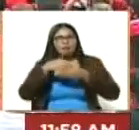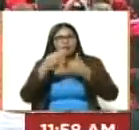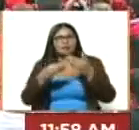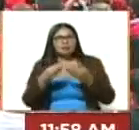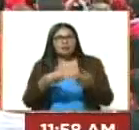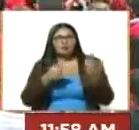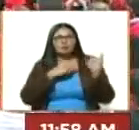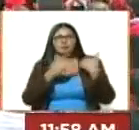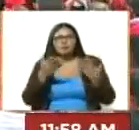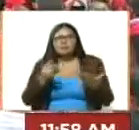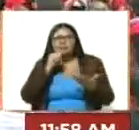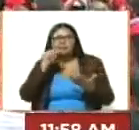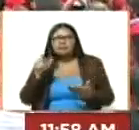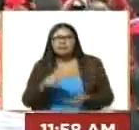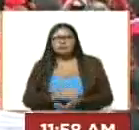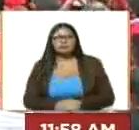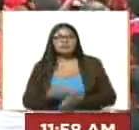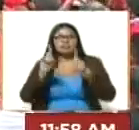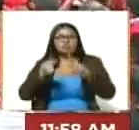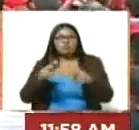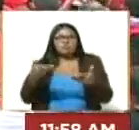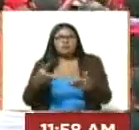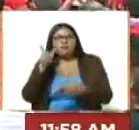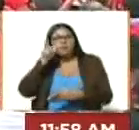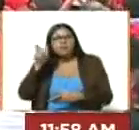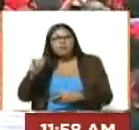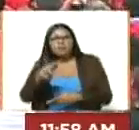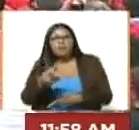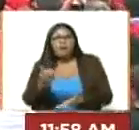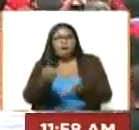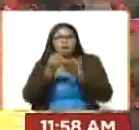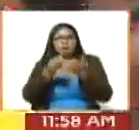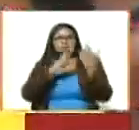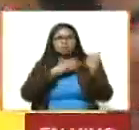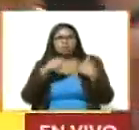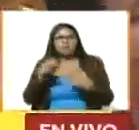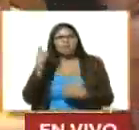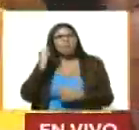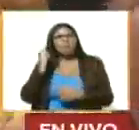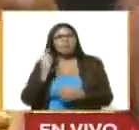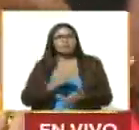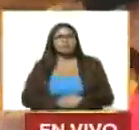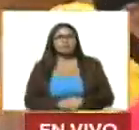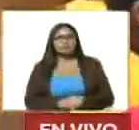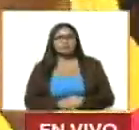fueron decididos por el pueblo a favor de las mujeres.